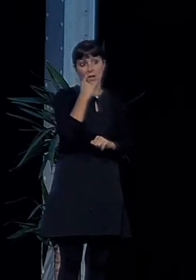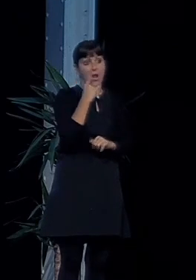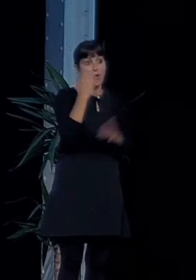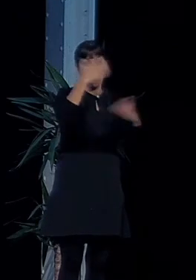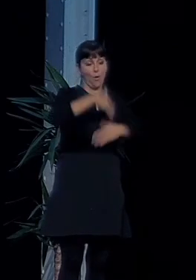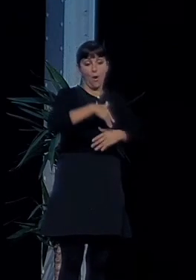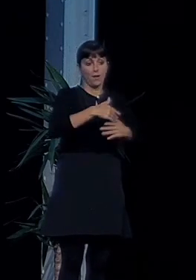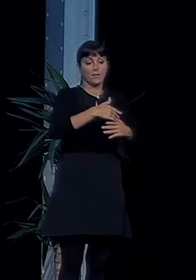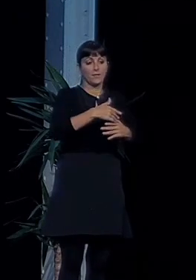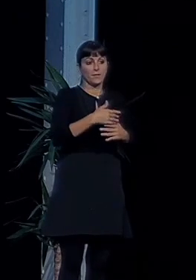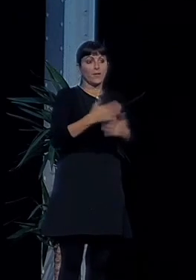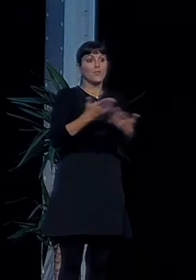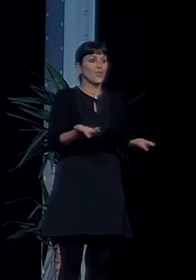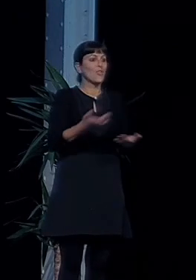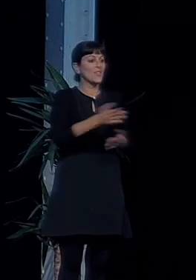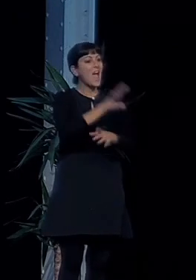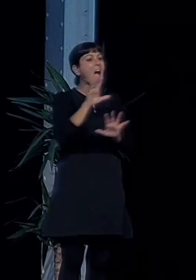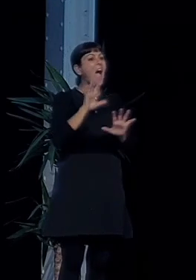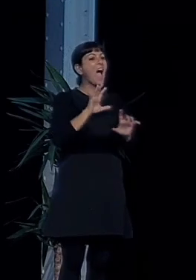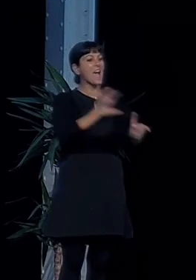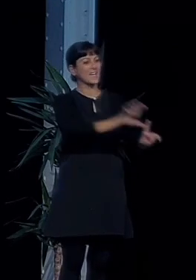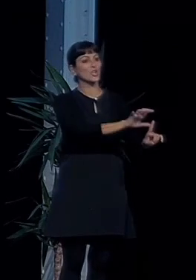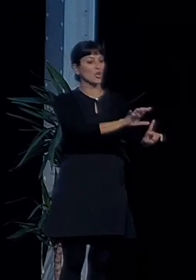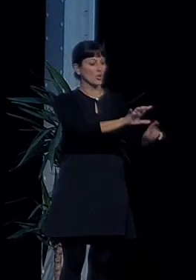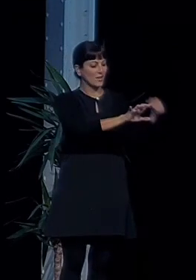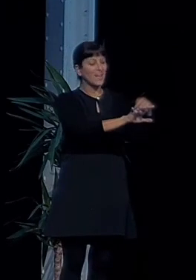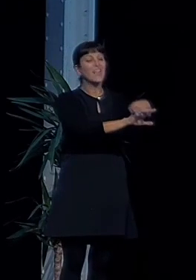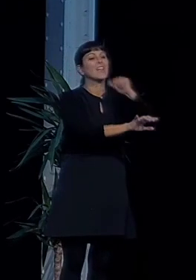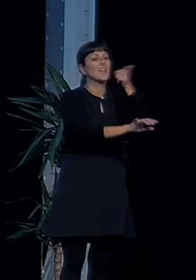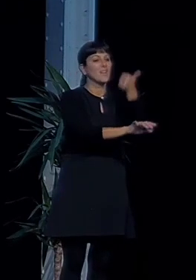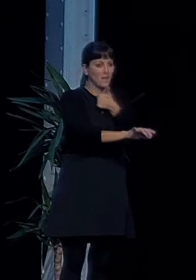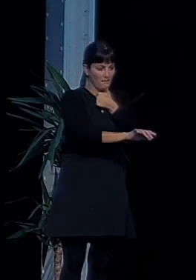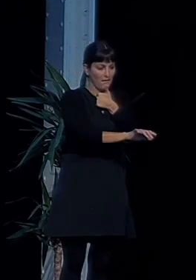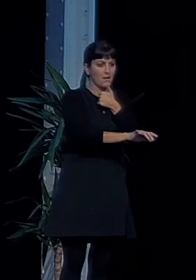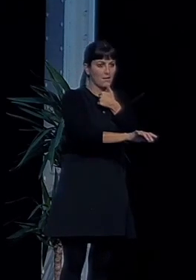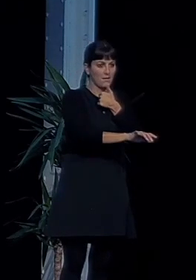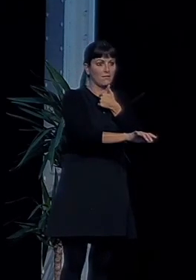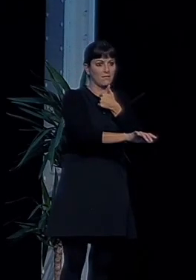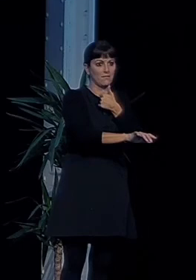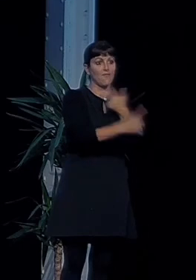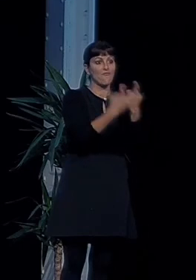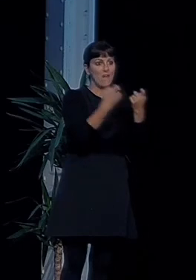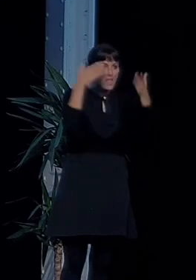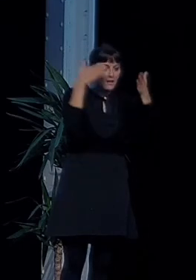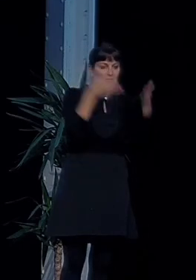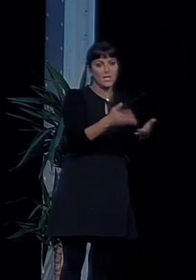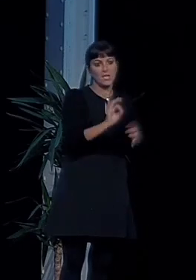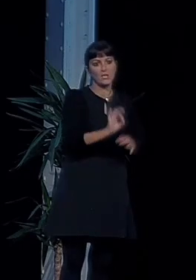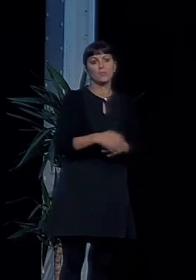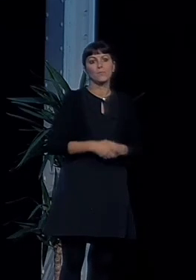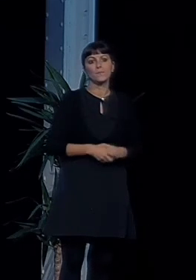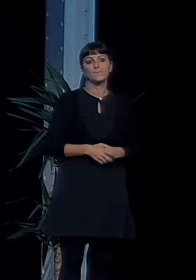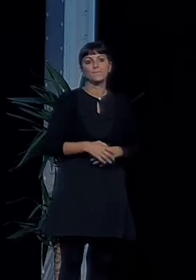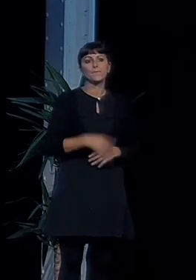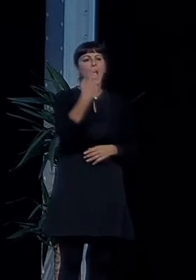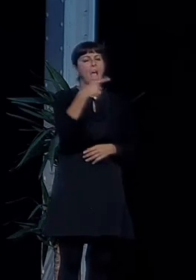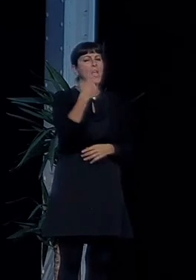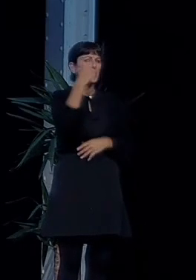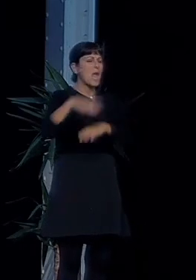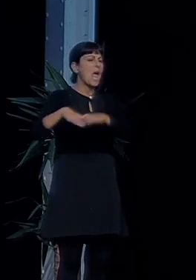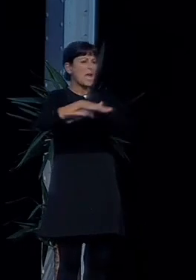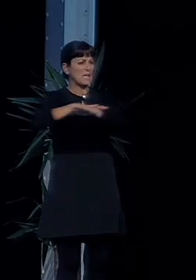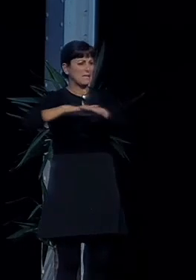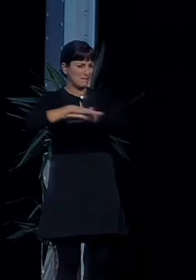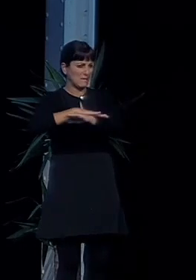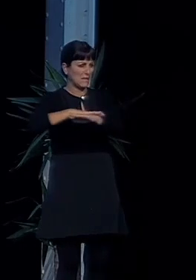agresores, ¿no? Hay una cita en mi libro que la tomo, no me acuerdo ahora, de creo la primera ministra israelí, pero